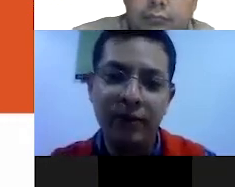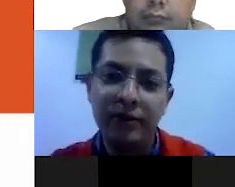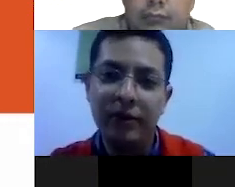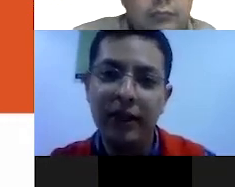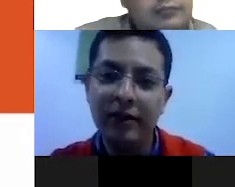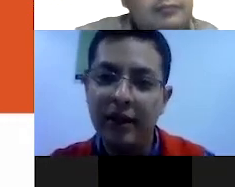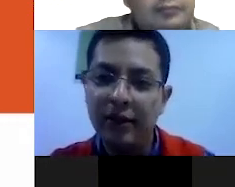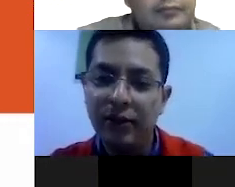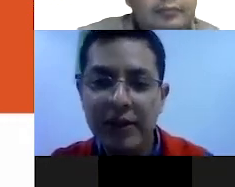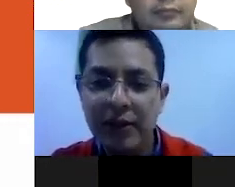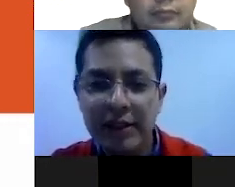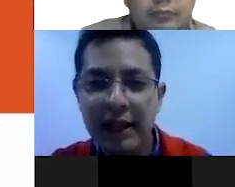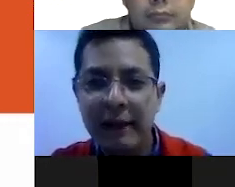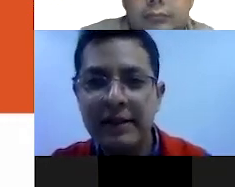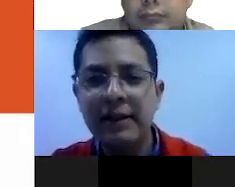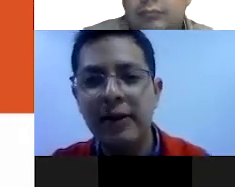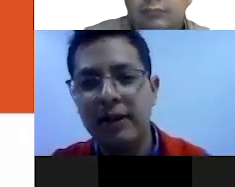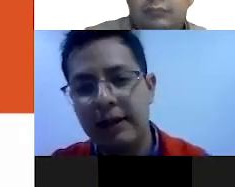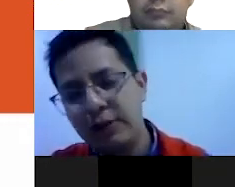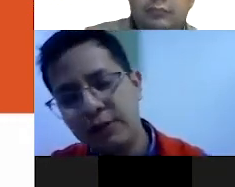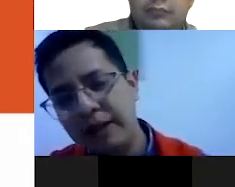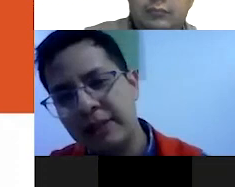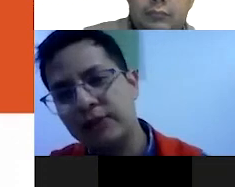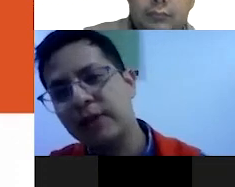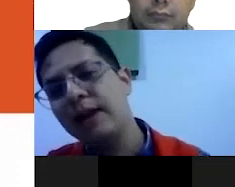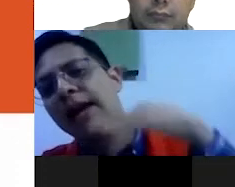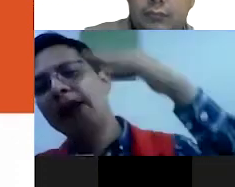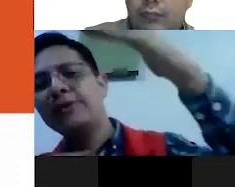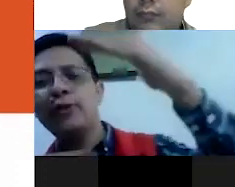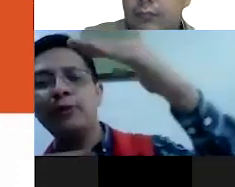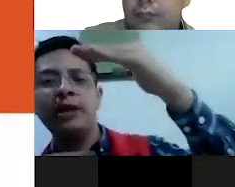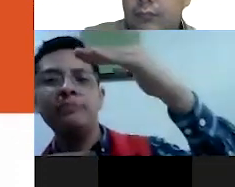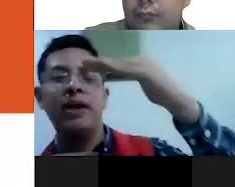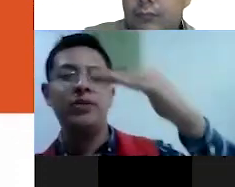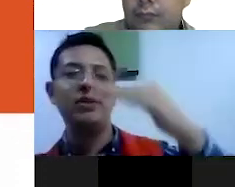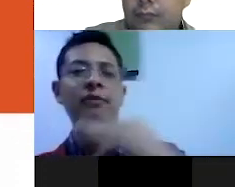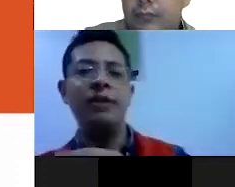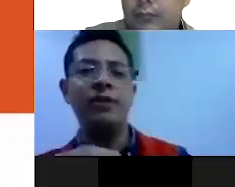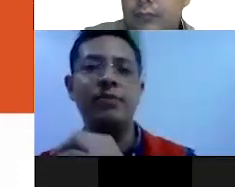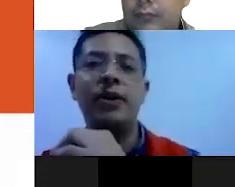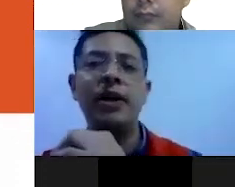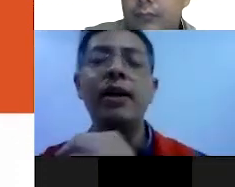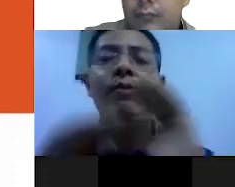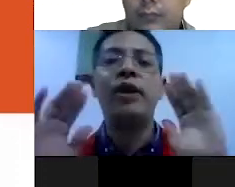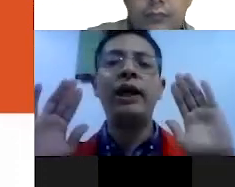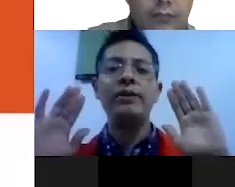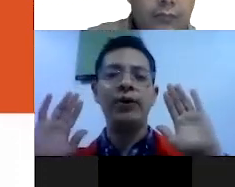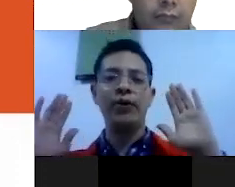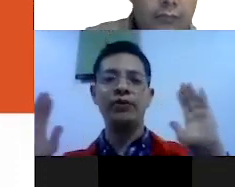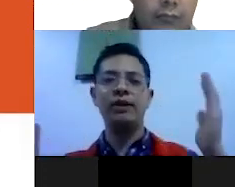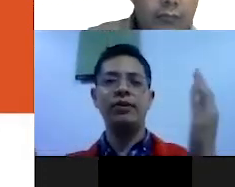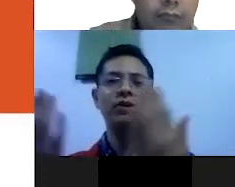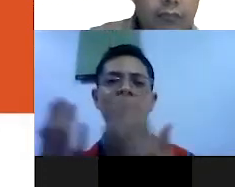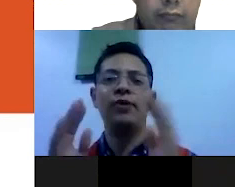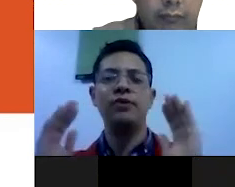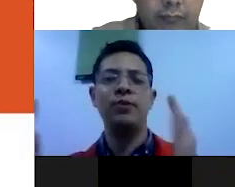futuro, ¿ok? Todo esto es la base de los, por eso son básicos. Esto nos va a ayudar para los intermedios. ¿Por qué? Porque vamos a